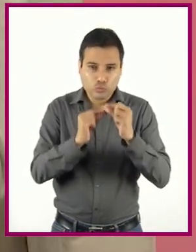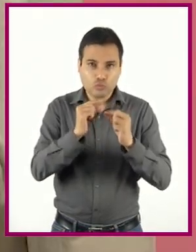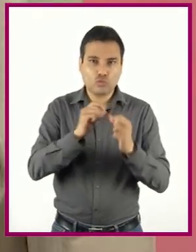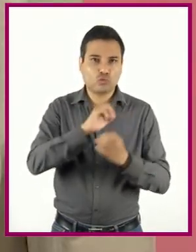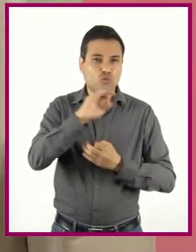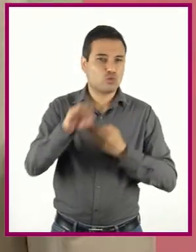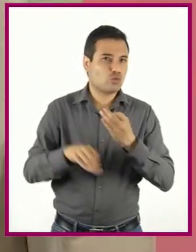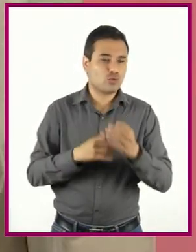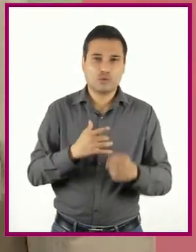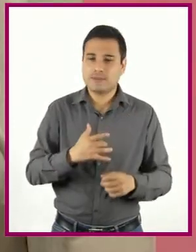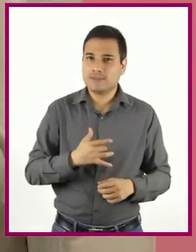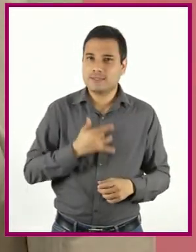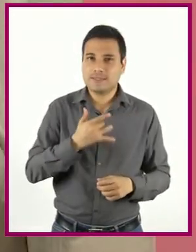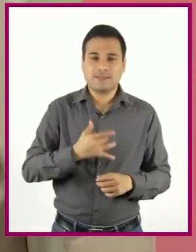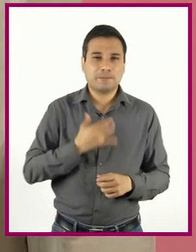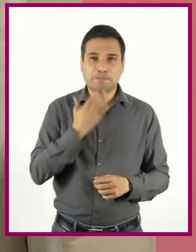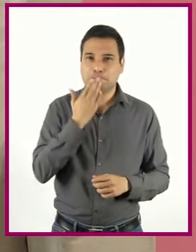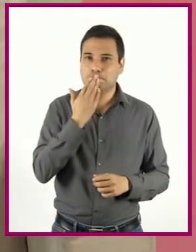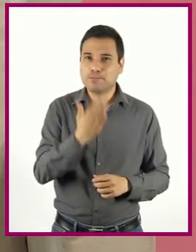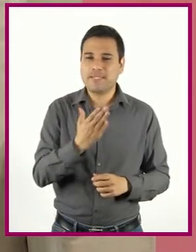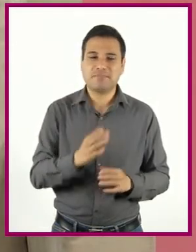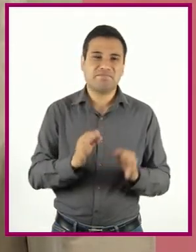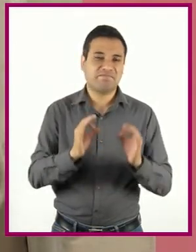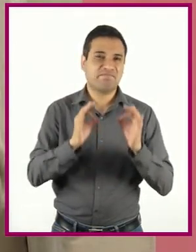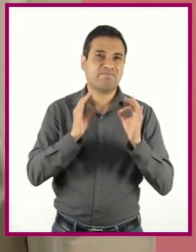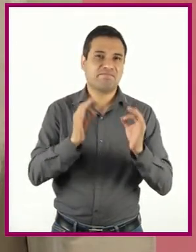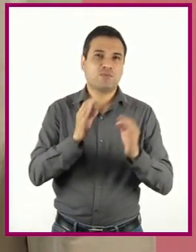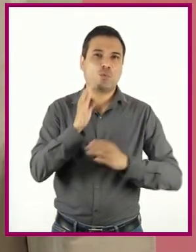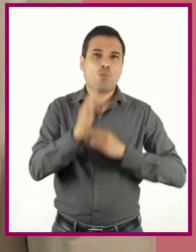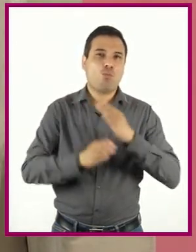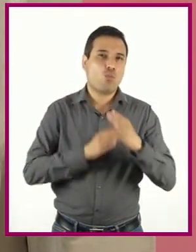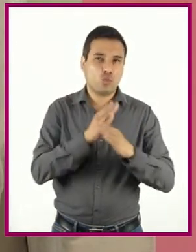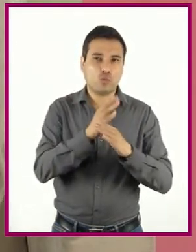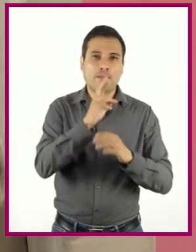de bienestar para todos, para tener un mundo pues,